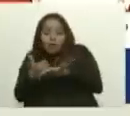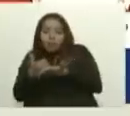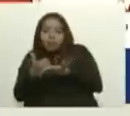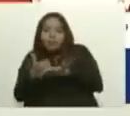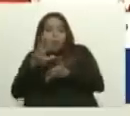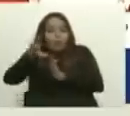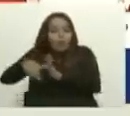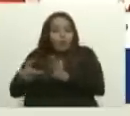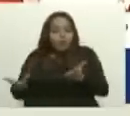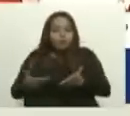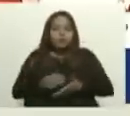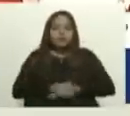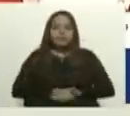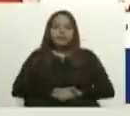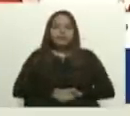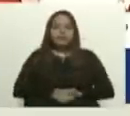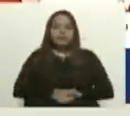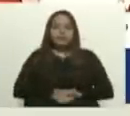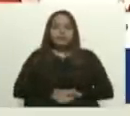Y